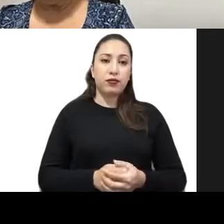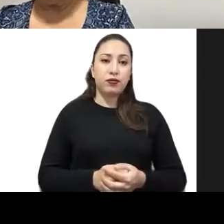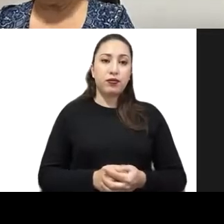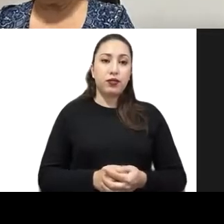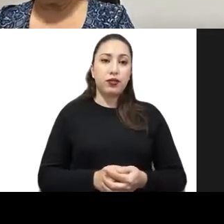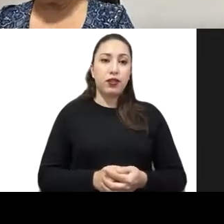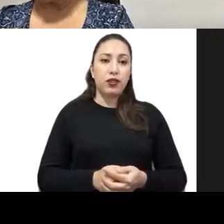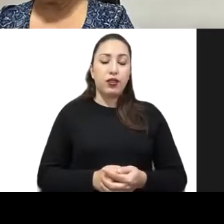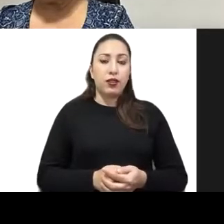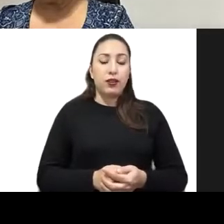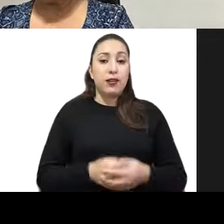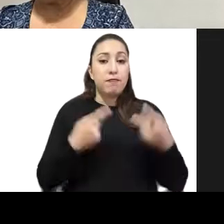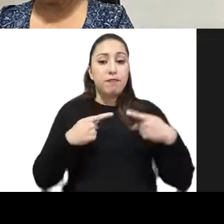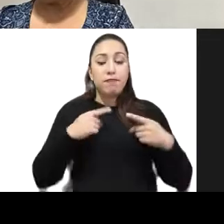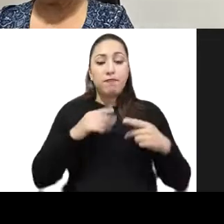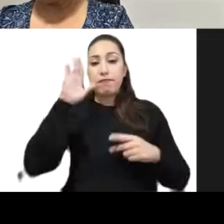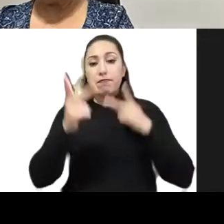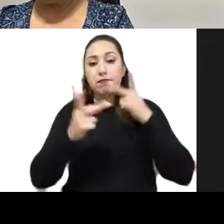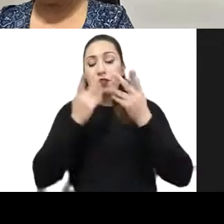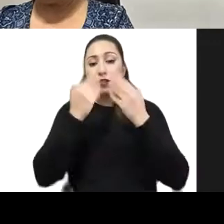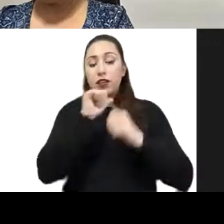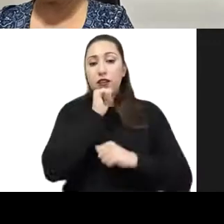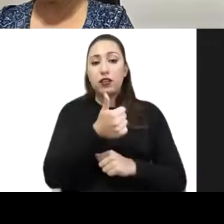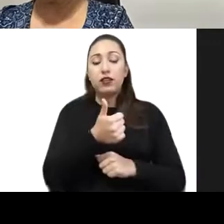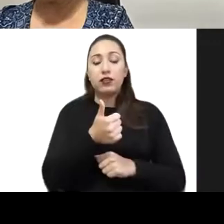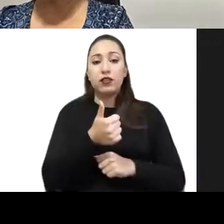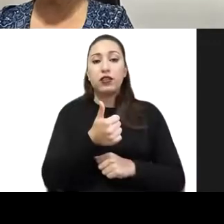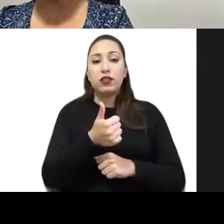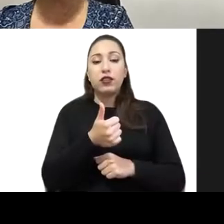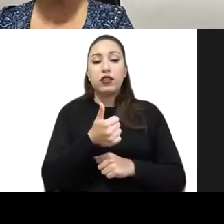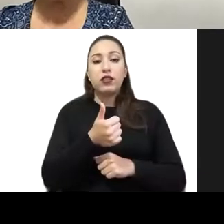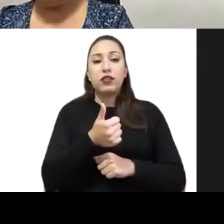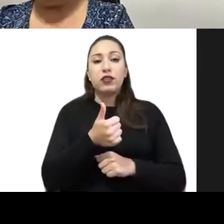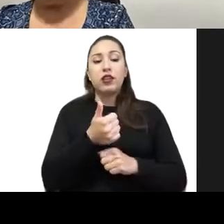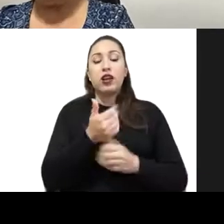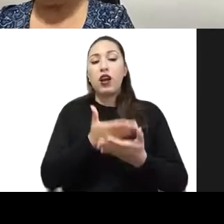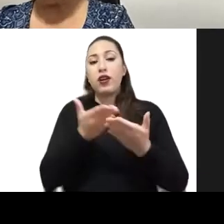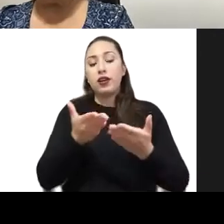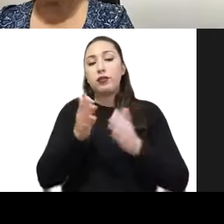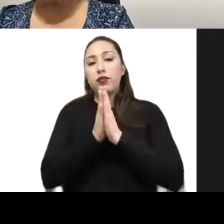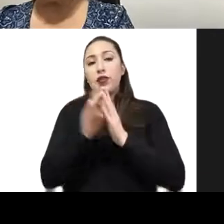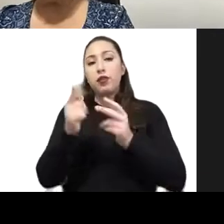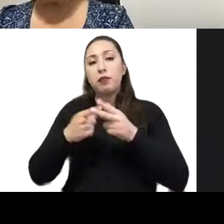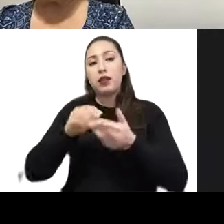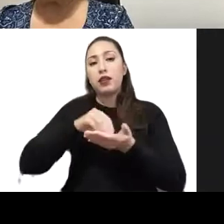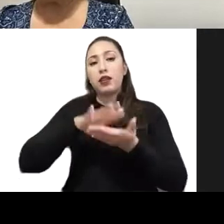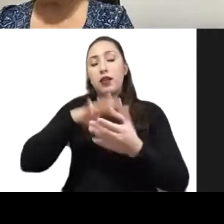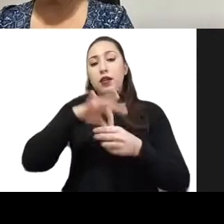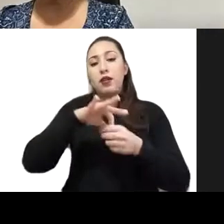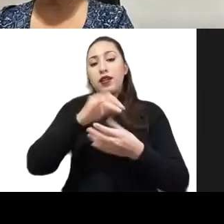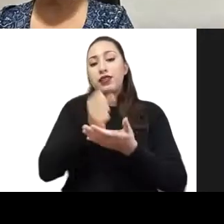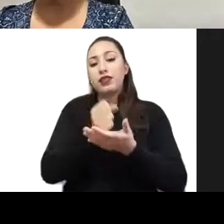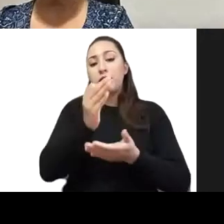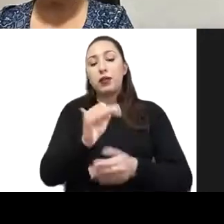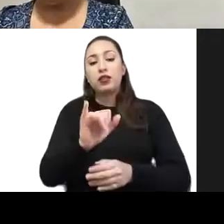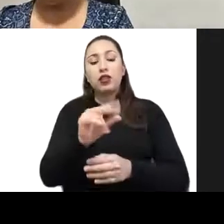No habiendo ninguna diputada o diputado que desee tomar la palabra, se da paso a la votación para la aprobación del informe del primer